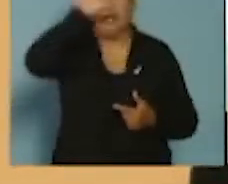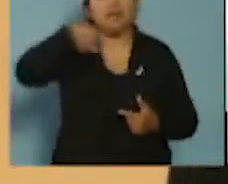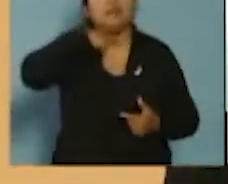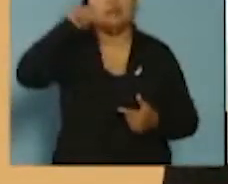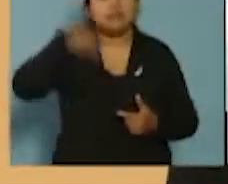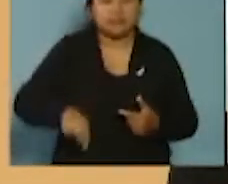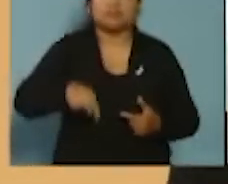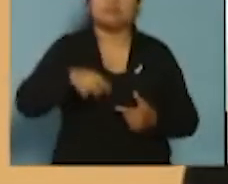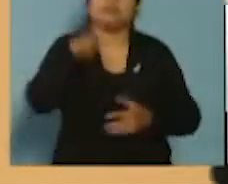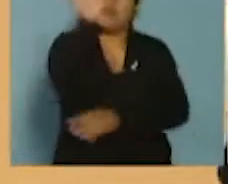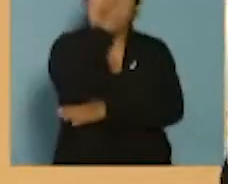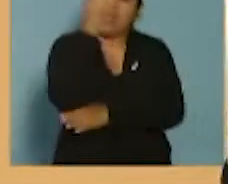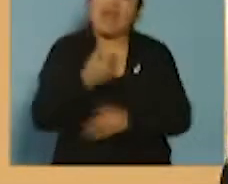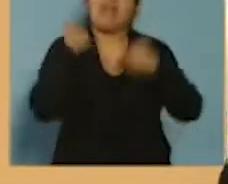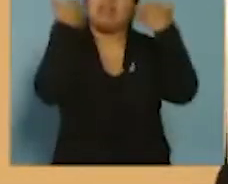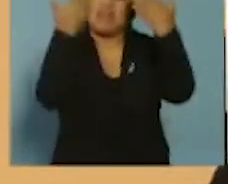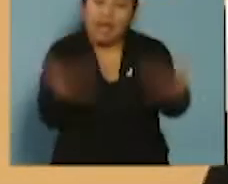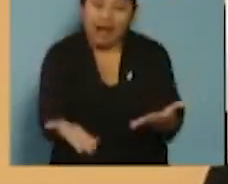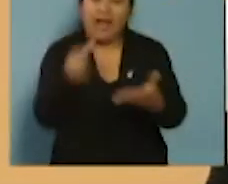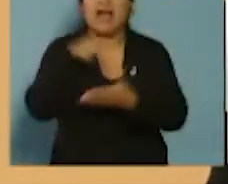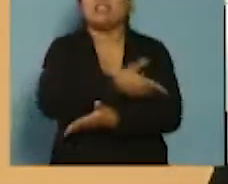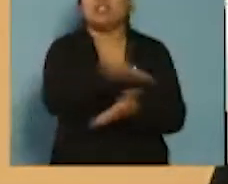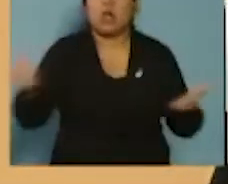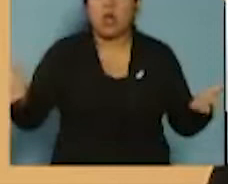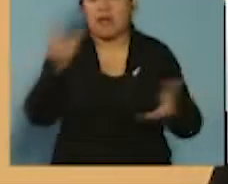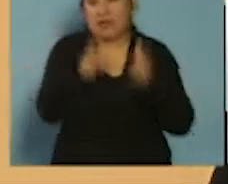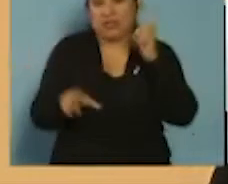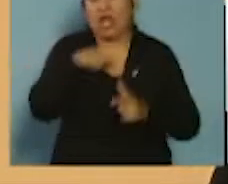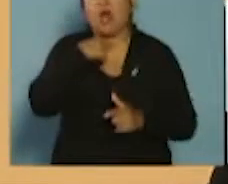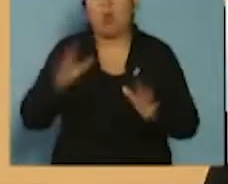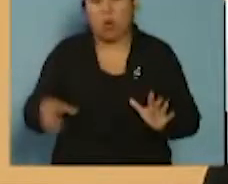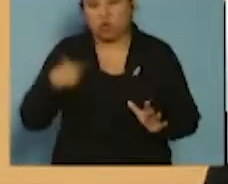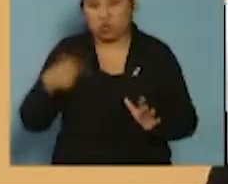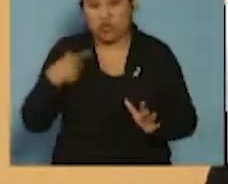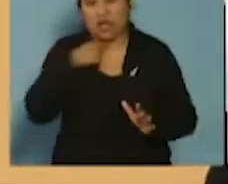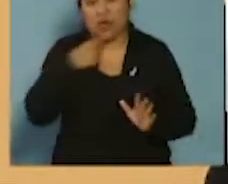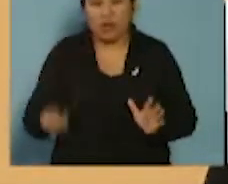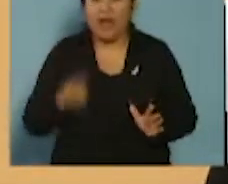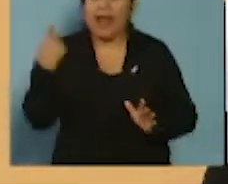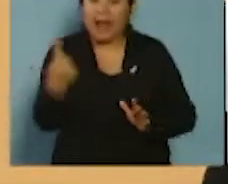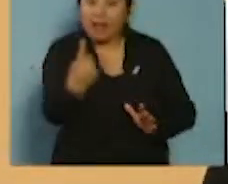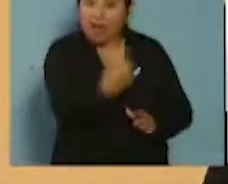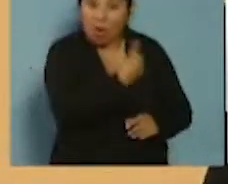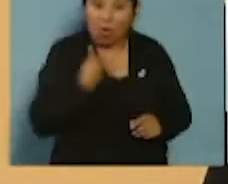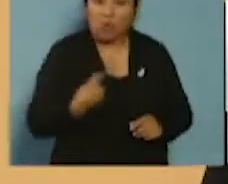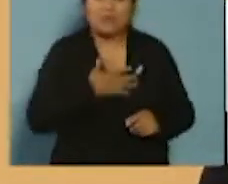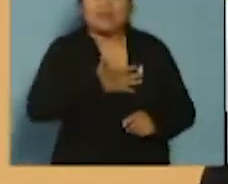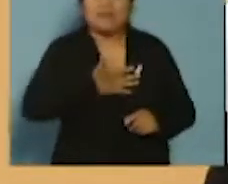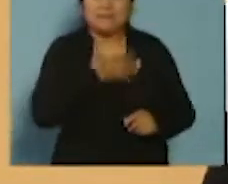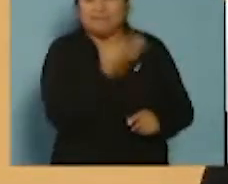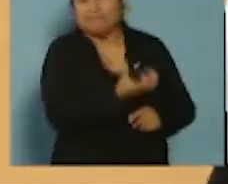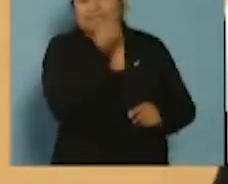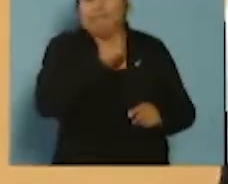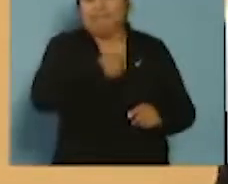pero es el pueblo jujeño y es importante que cada uno se arrogue lo que realmente se ganó con